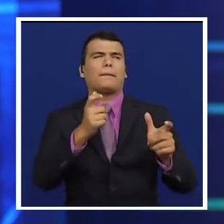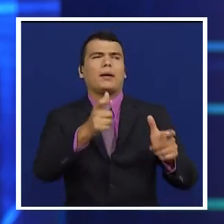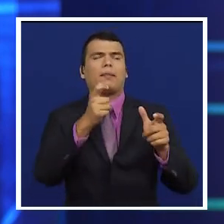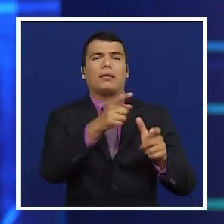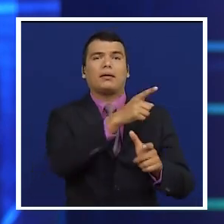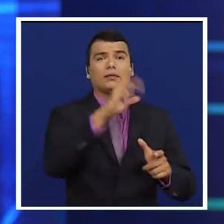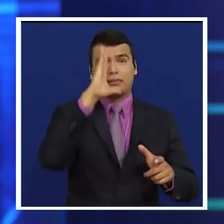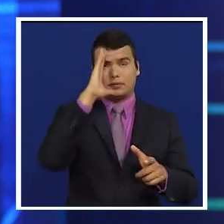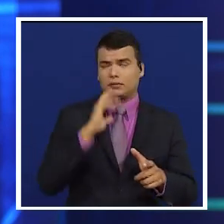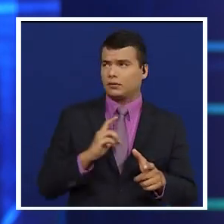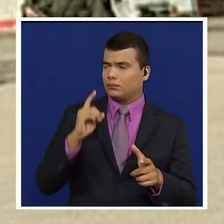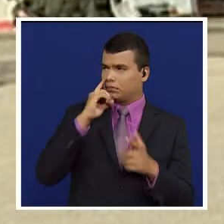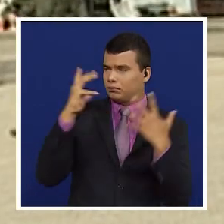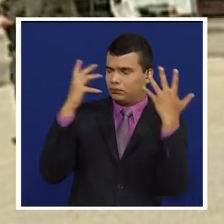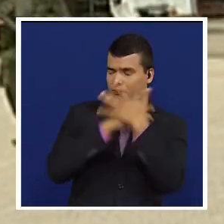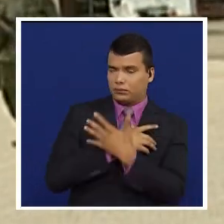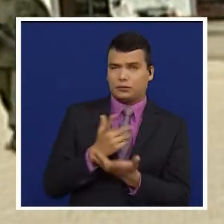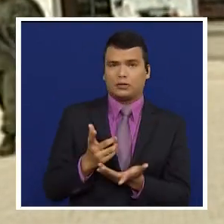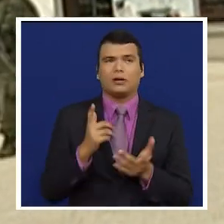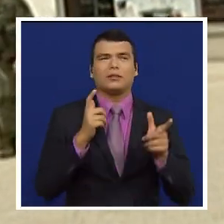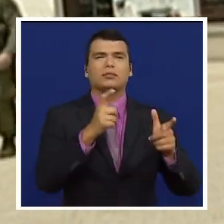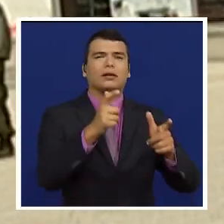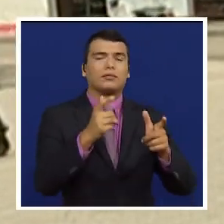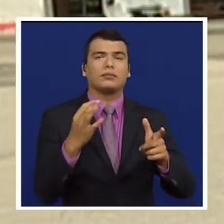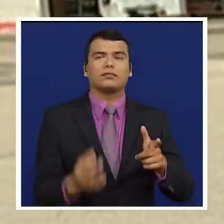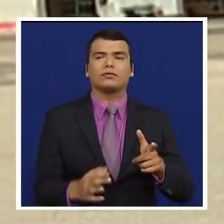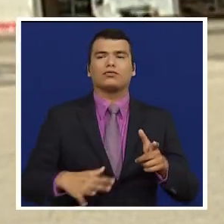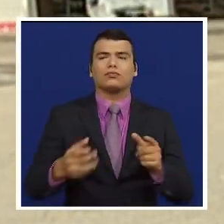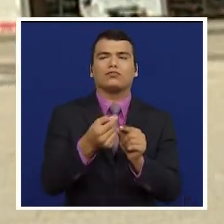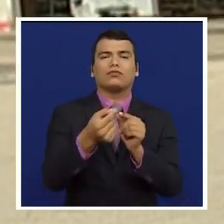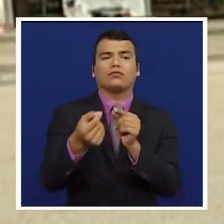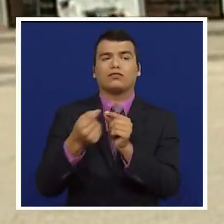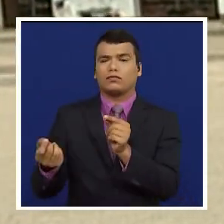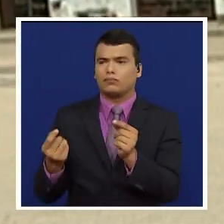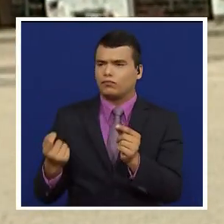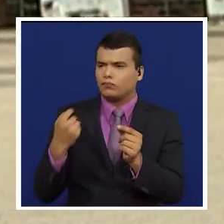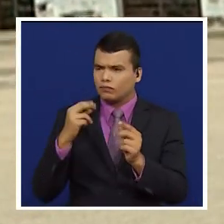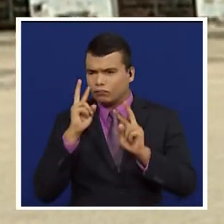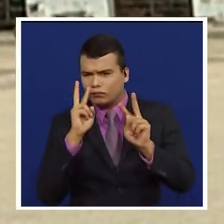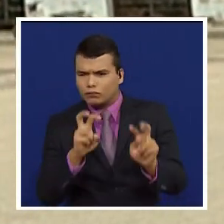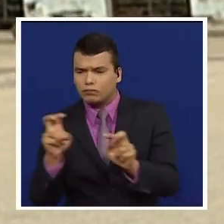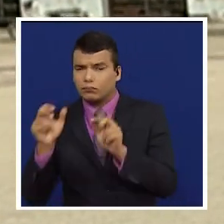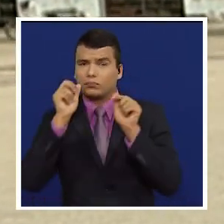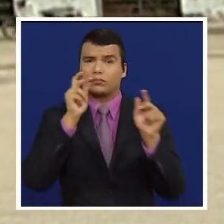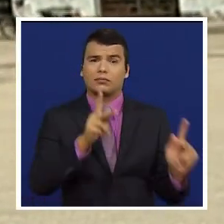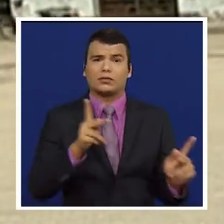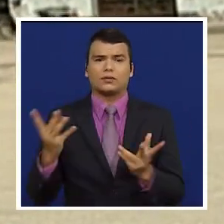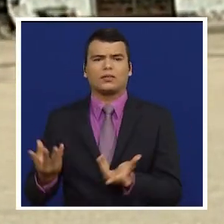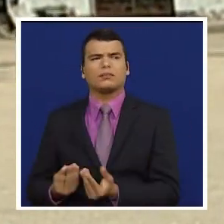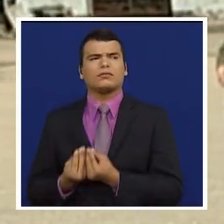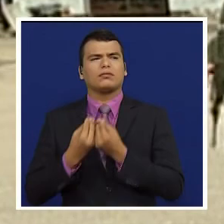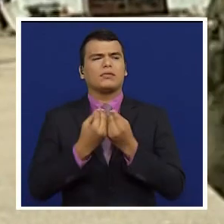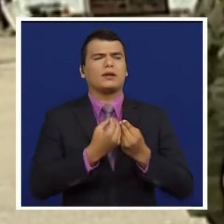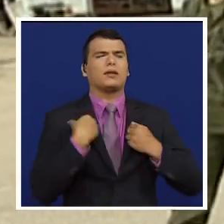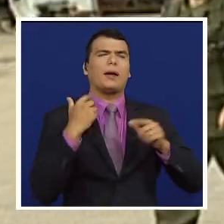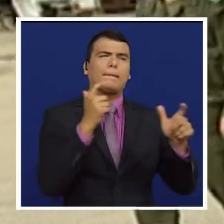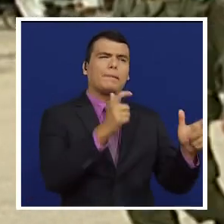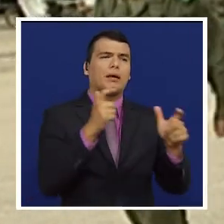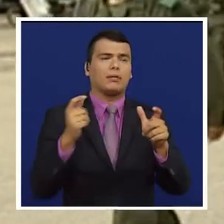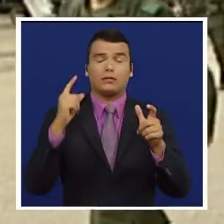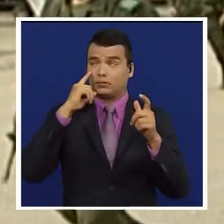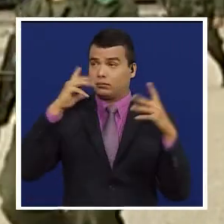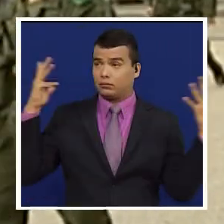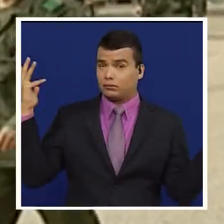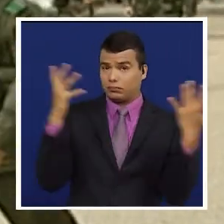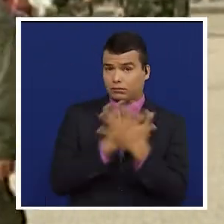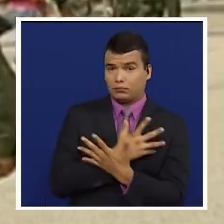policía y zonas aledañas. De acuerdo con las primeras pesquisas, los desconocidos que perpetraron este atentado, que cogió